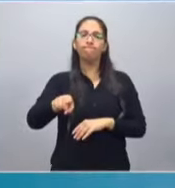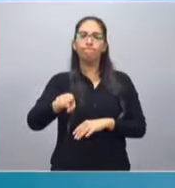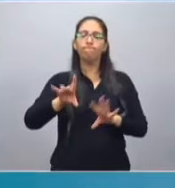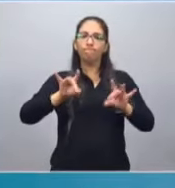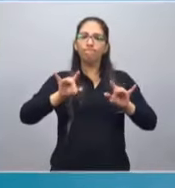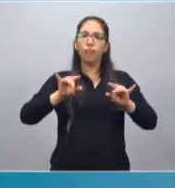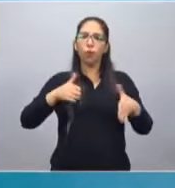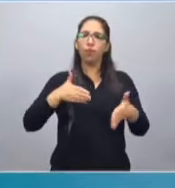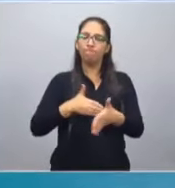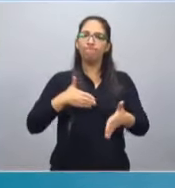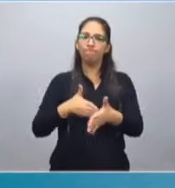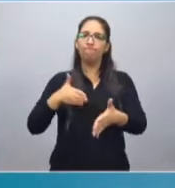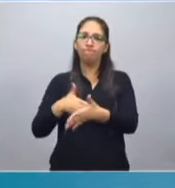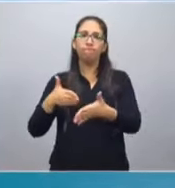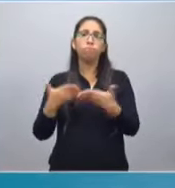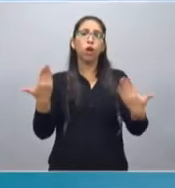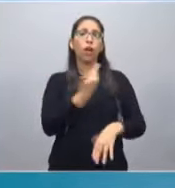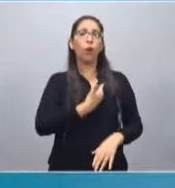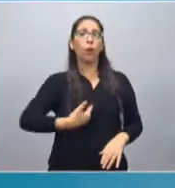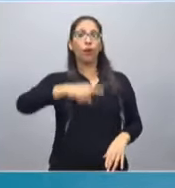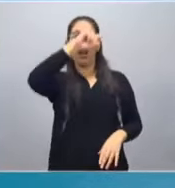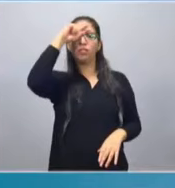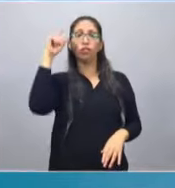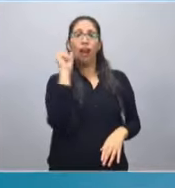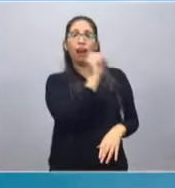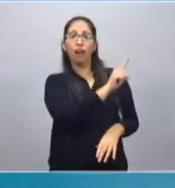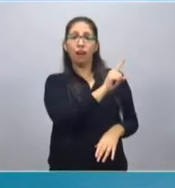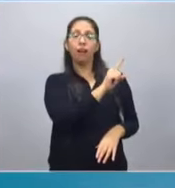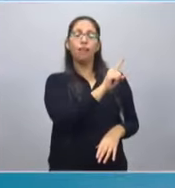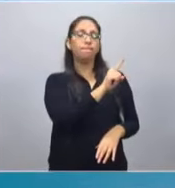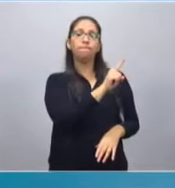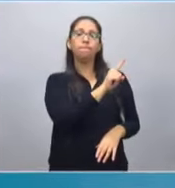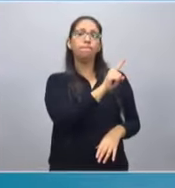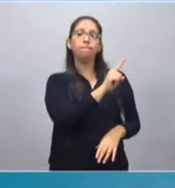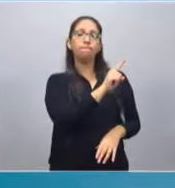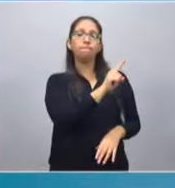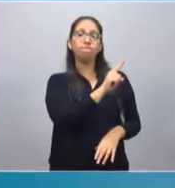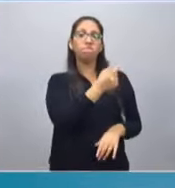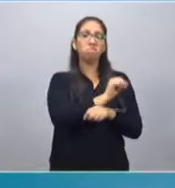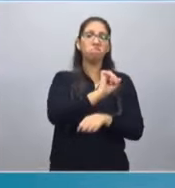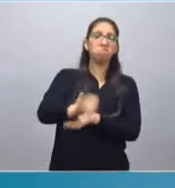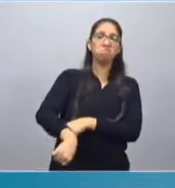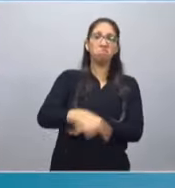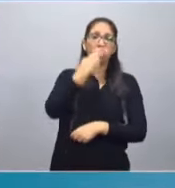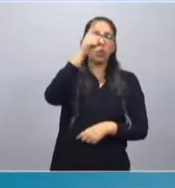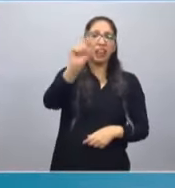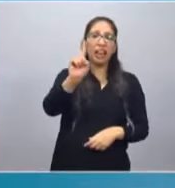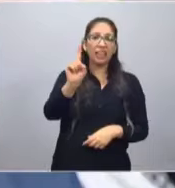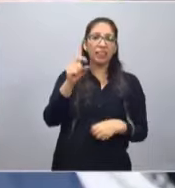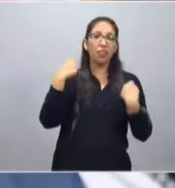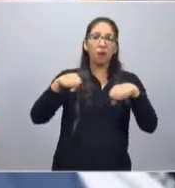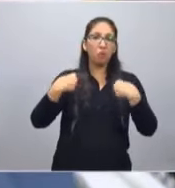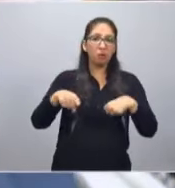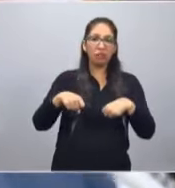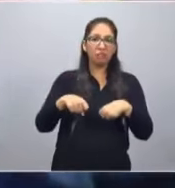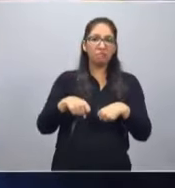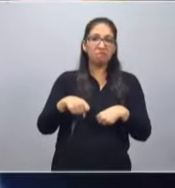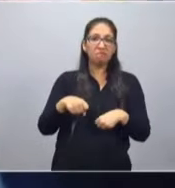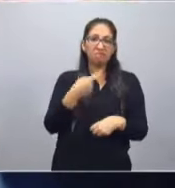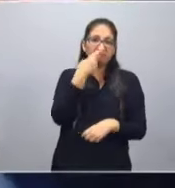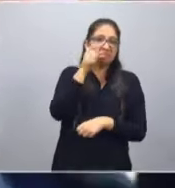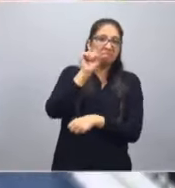adversidades porque hay un gobierno nacional que que no tiene no le da ninguna importancia al deporte ninguna